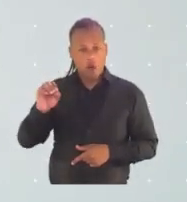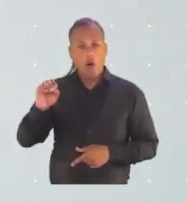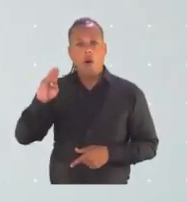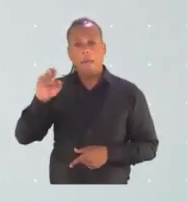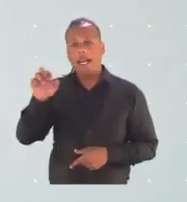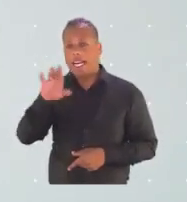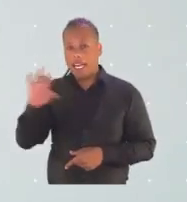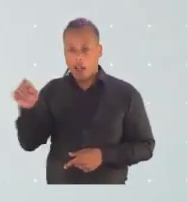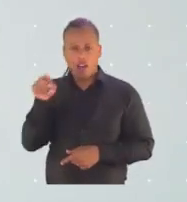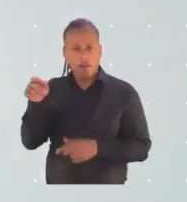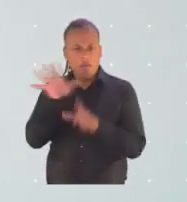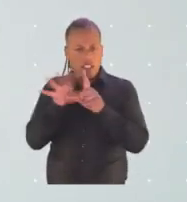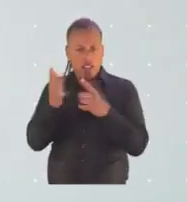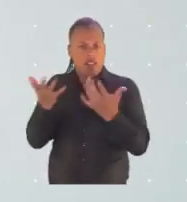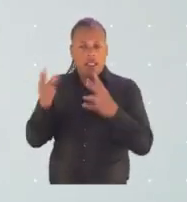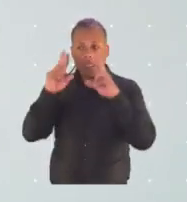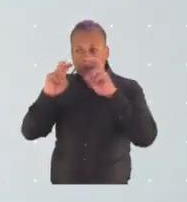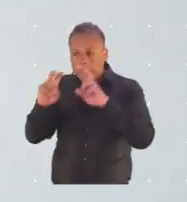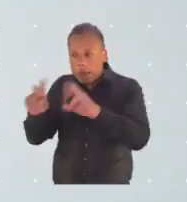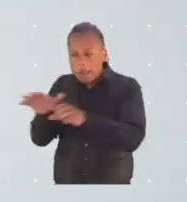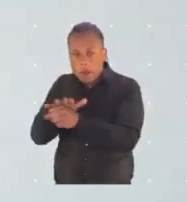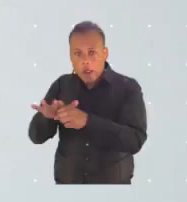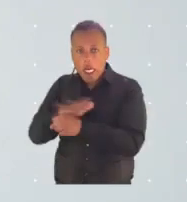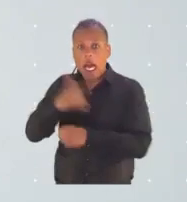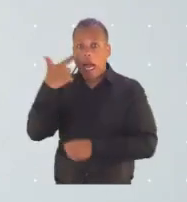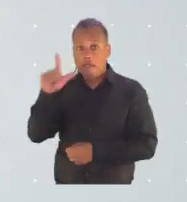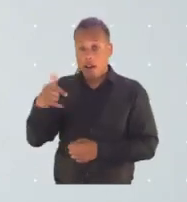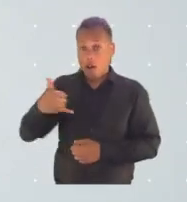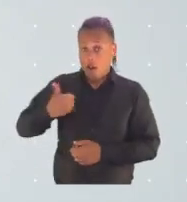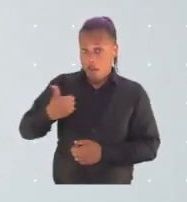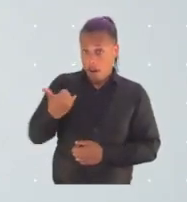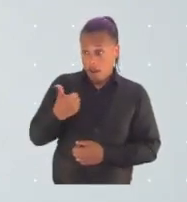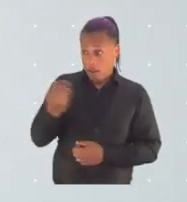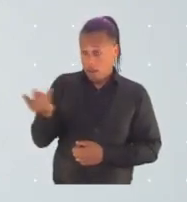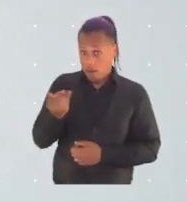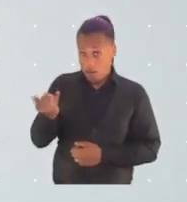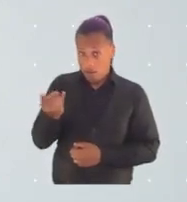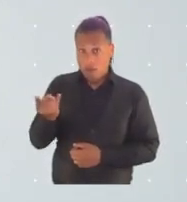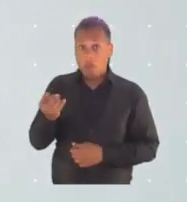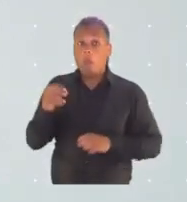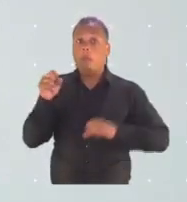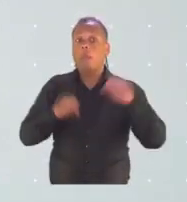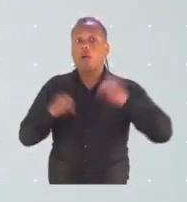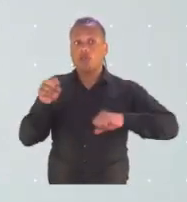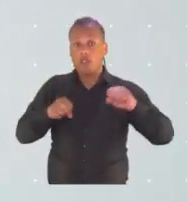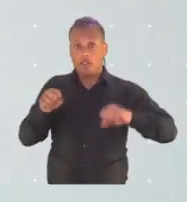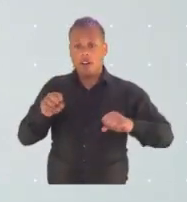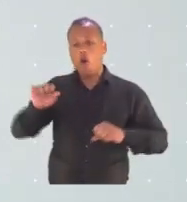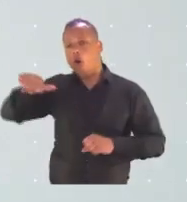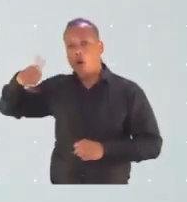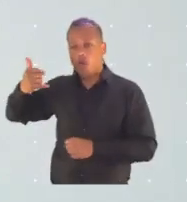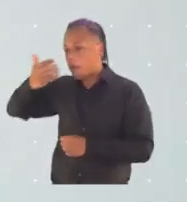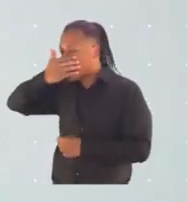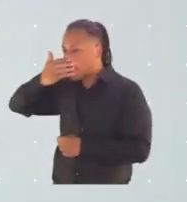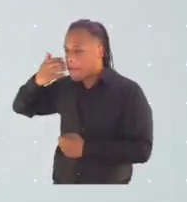pero sobre todo están mirando si estos jóvenes estarían siendo instrumentalizados por bandas criminales.